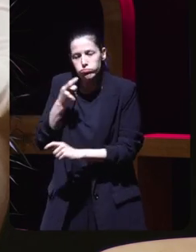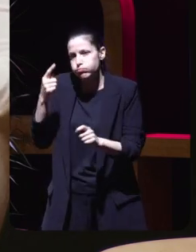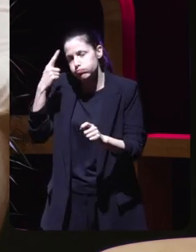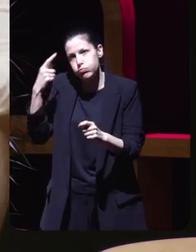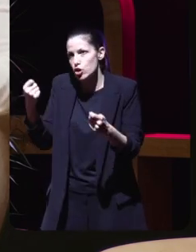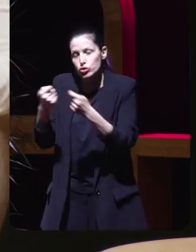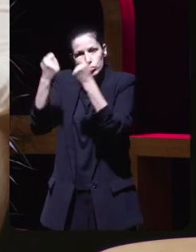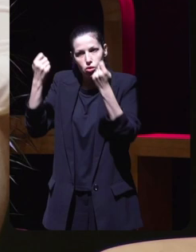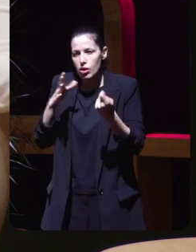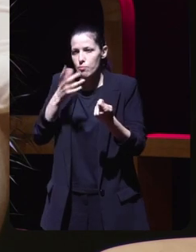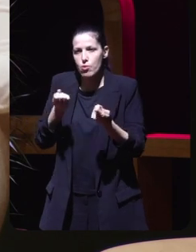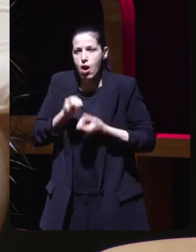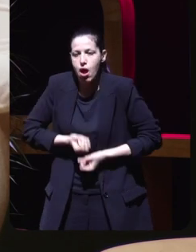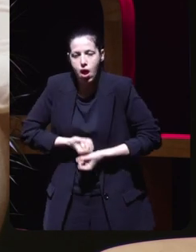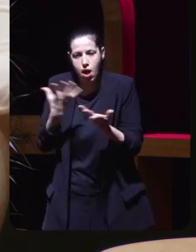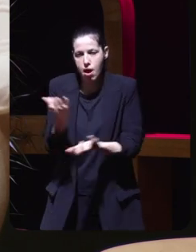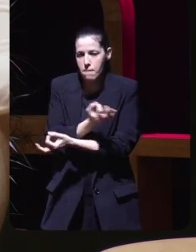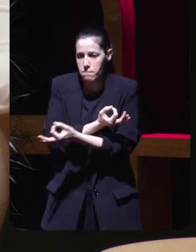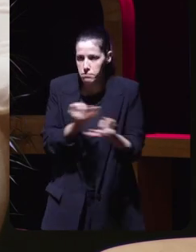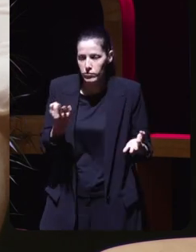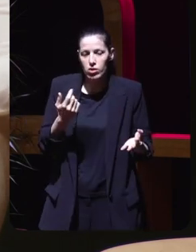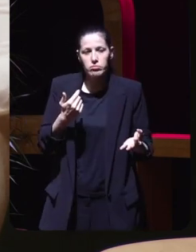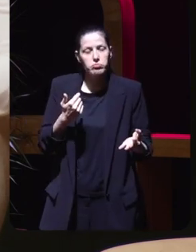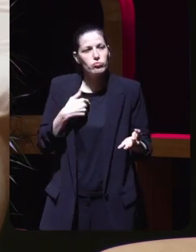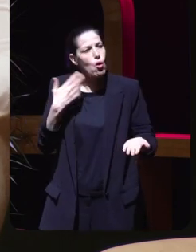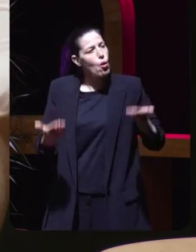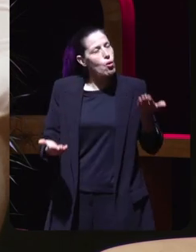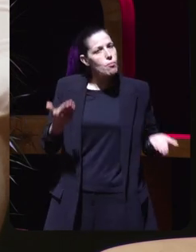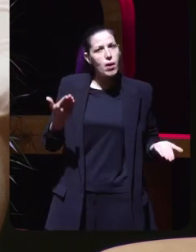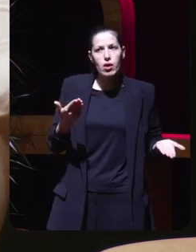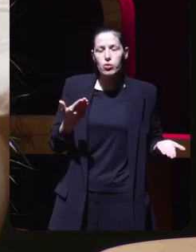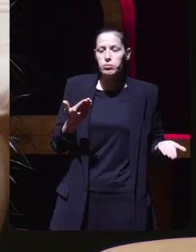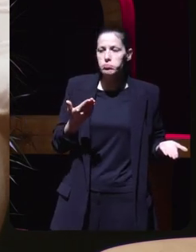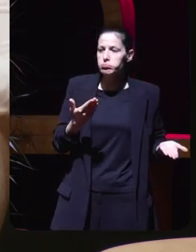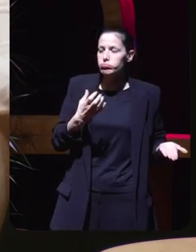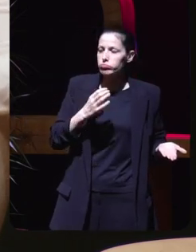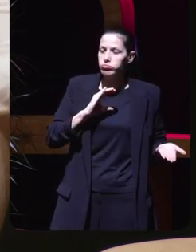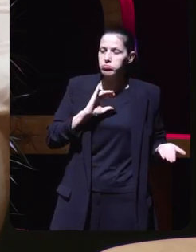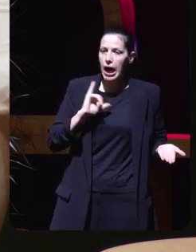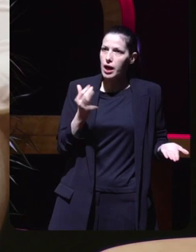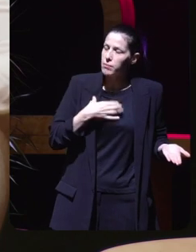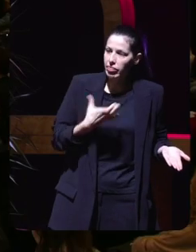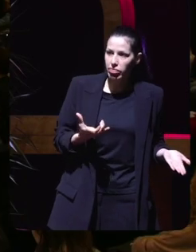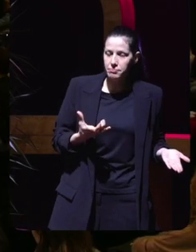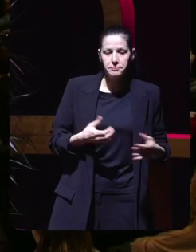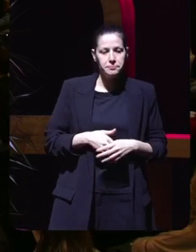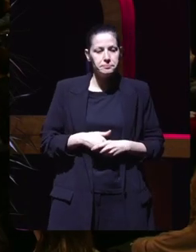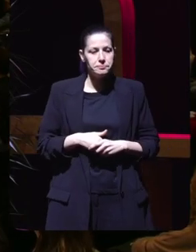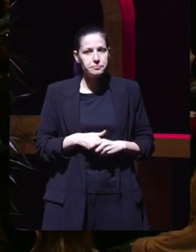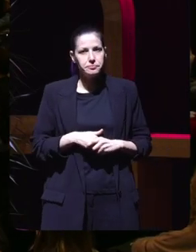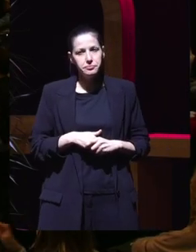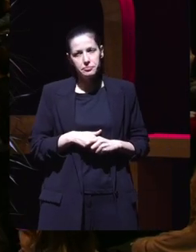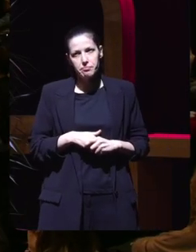rompedoras de cómo se expresan algo que me lloro con esa idea después no era capaz no de expresarme así Bueno